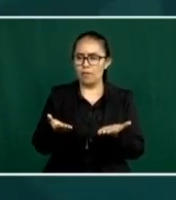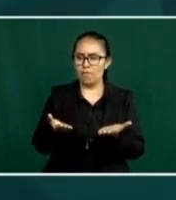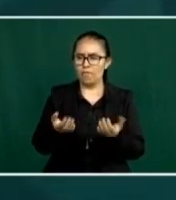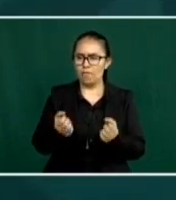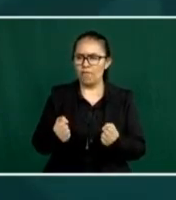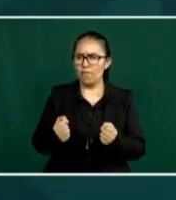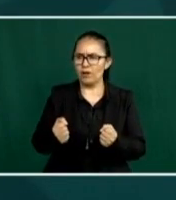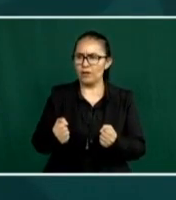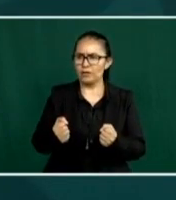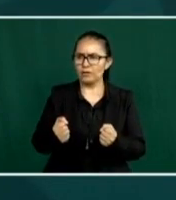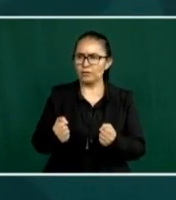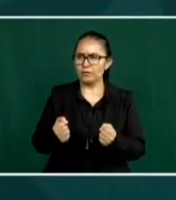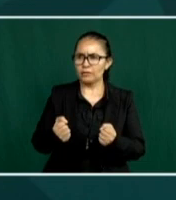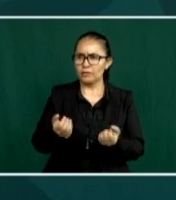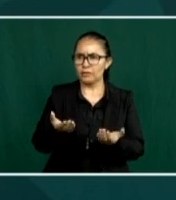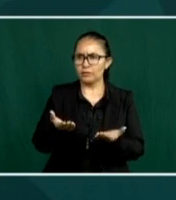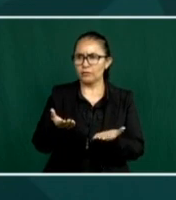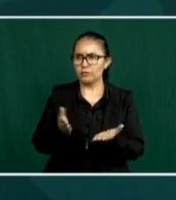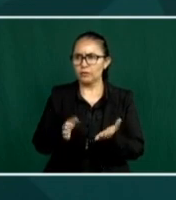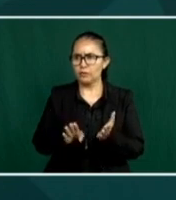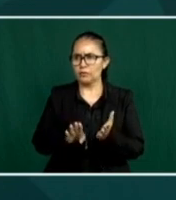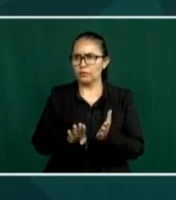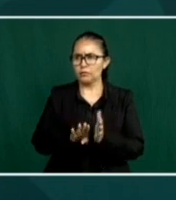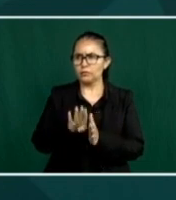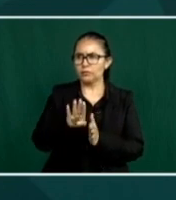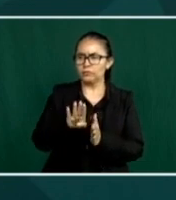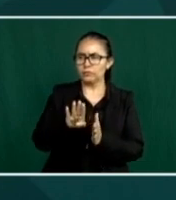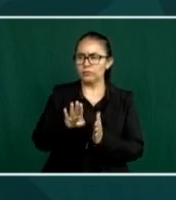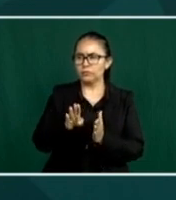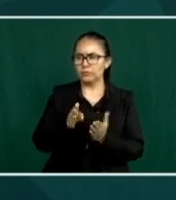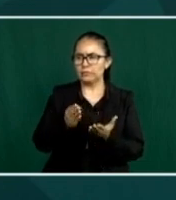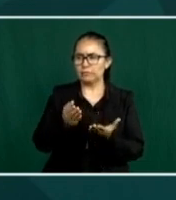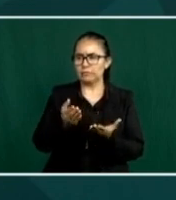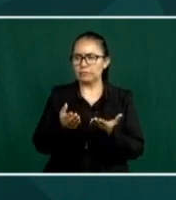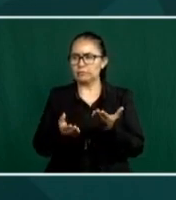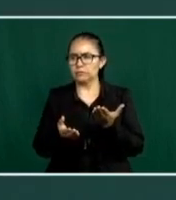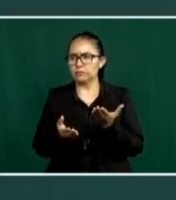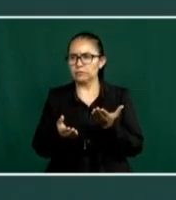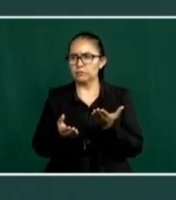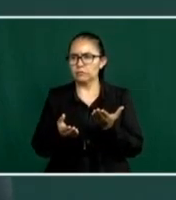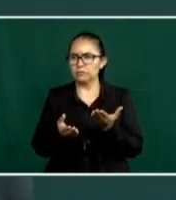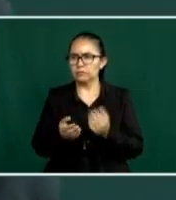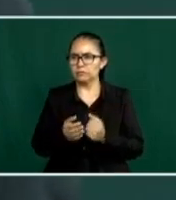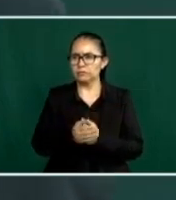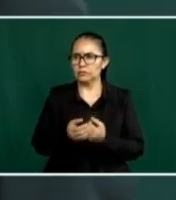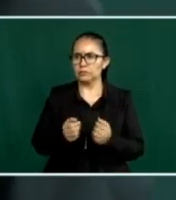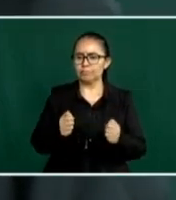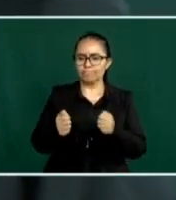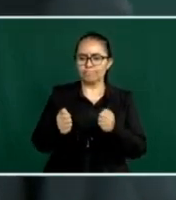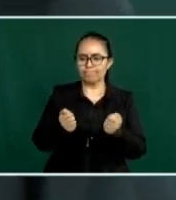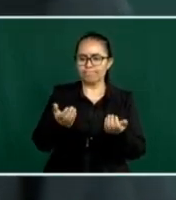que no haya inflación o que la inflación esté controlada,